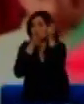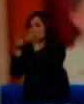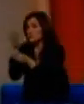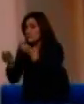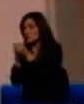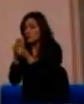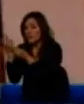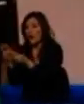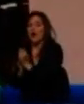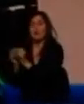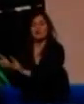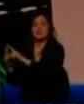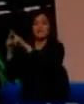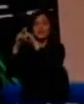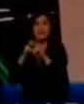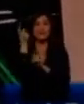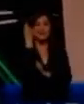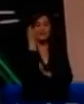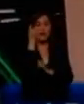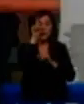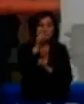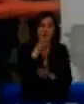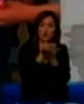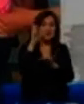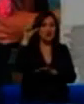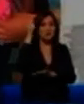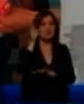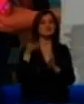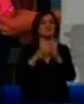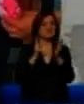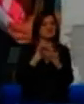económica que tiene el régimen en la actualidad. Además, habló sobre sus